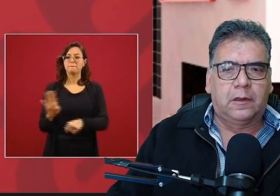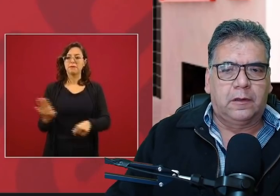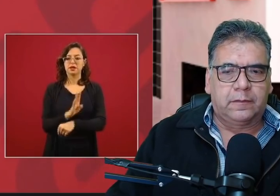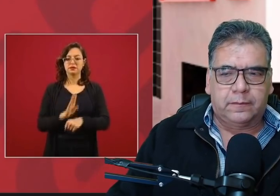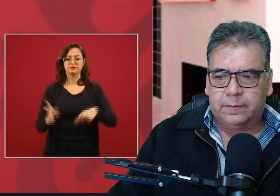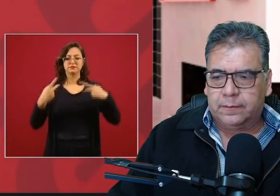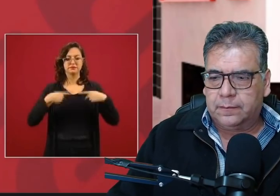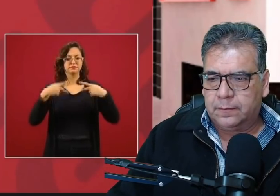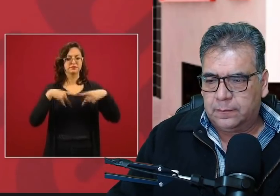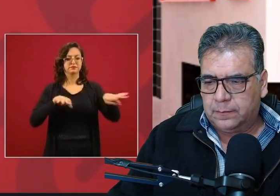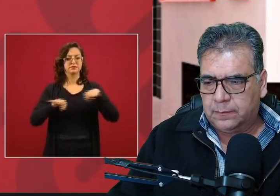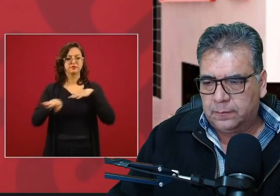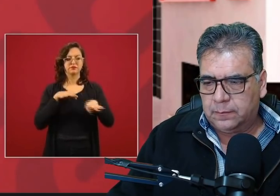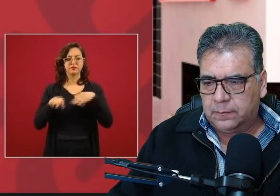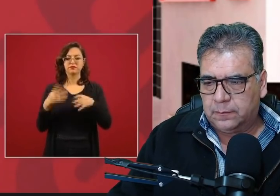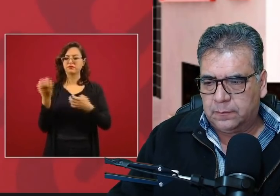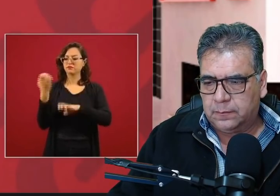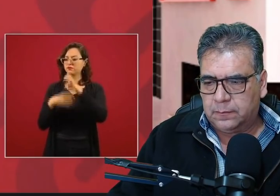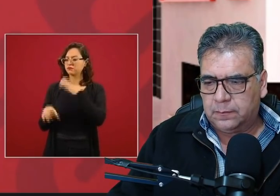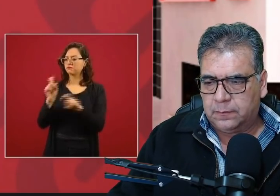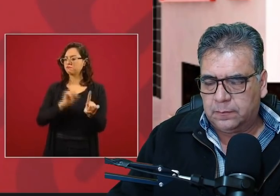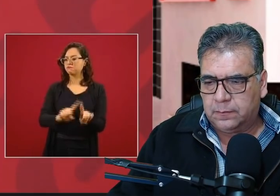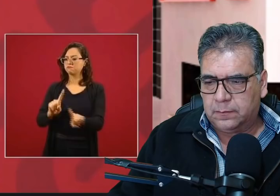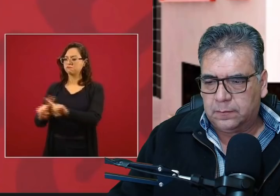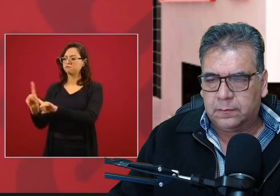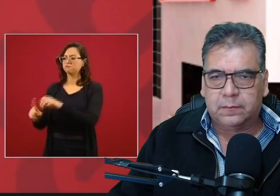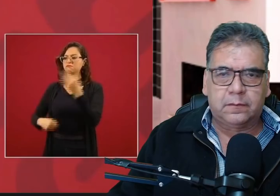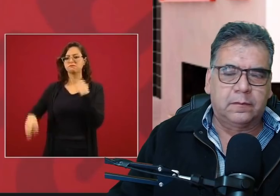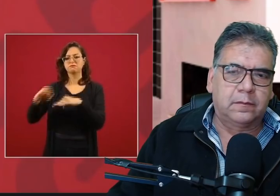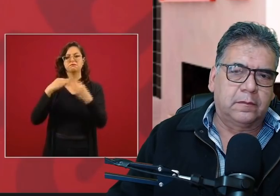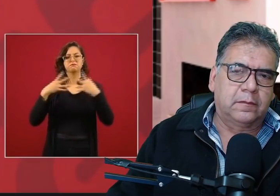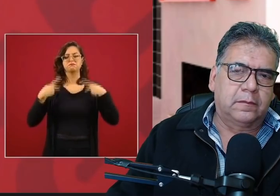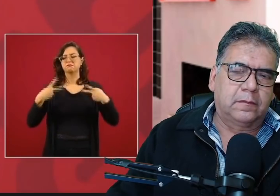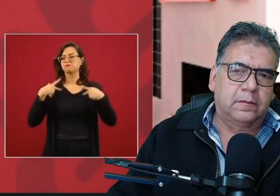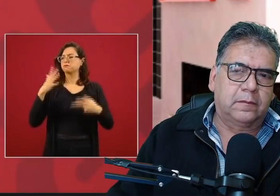toda la población, porque como lo hemos dicho,